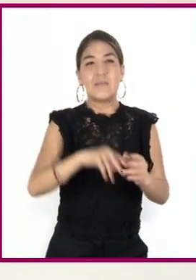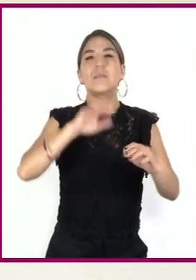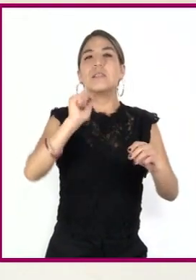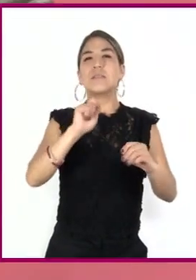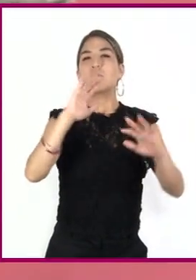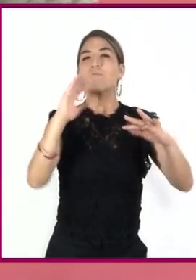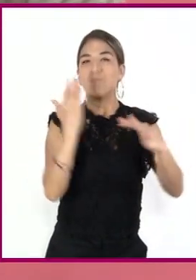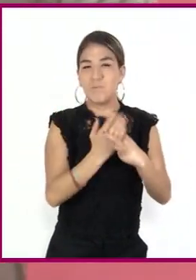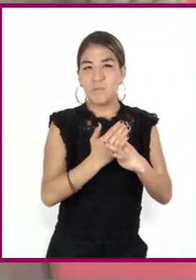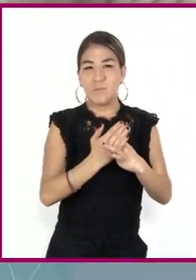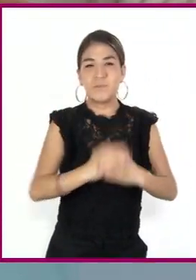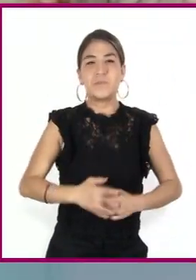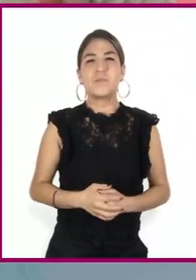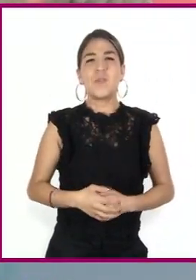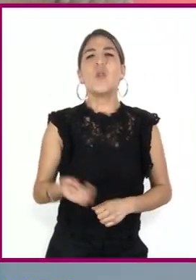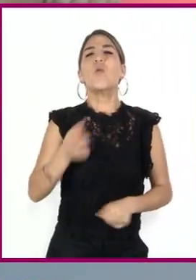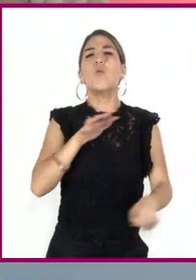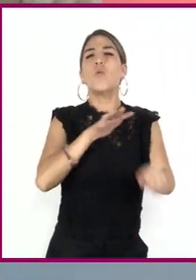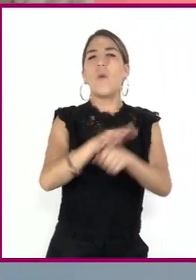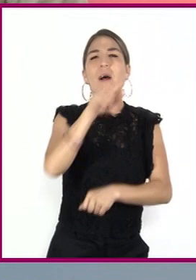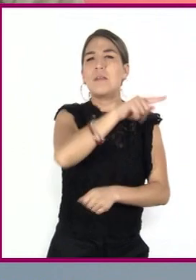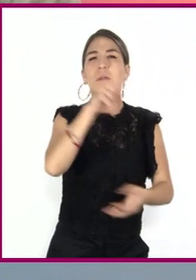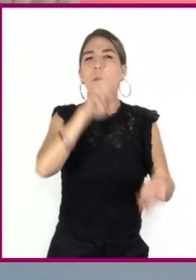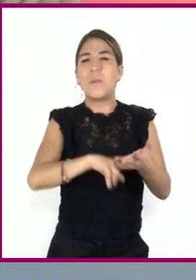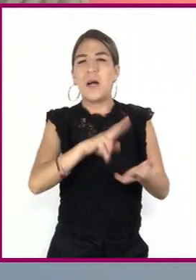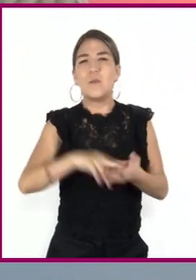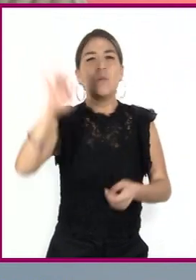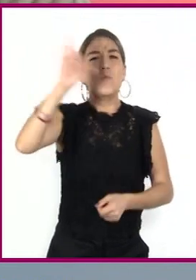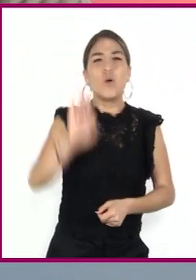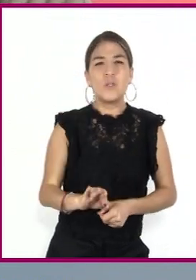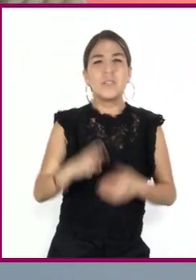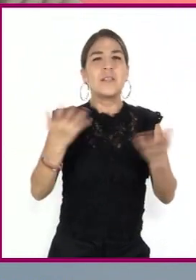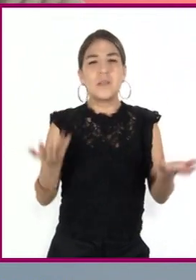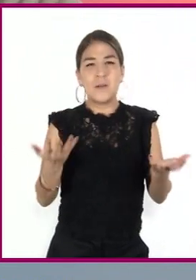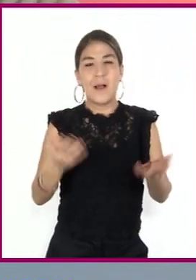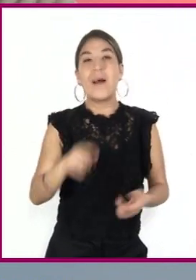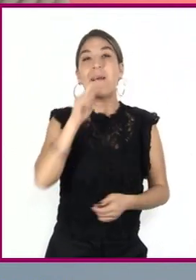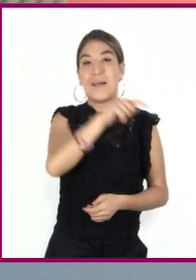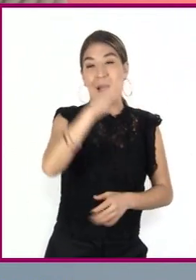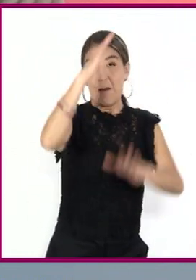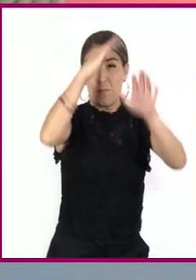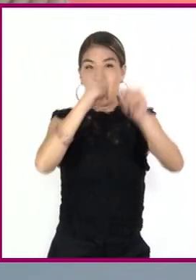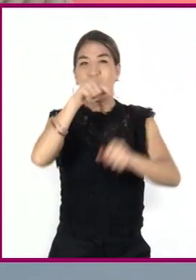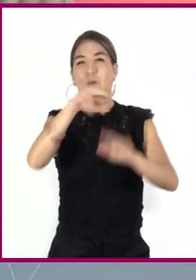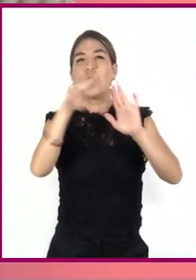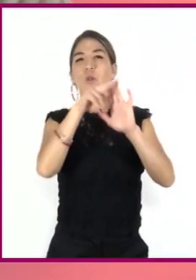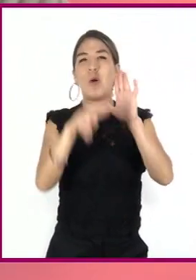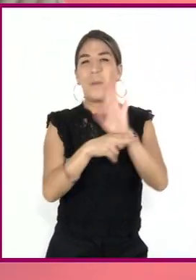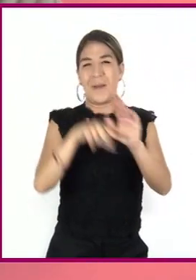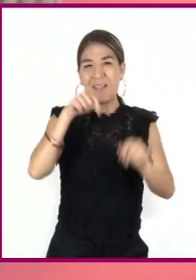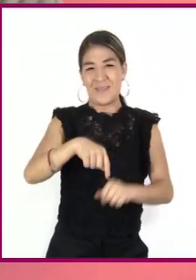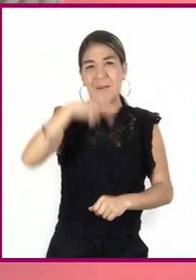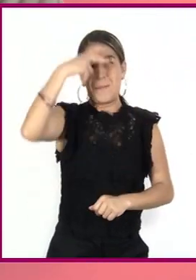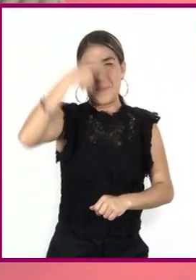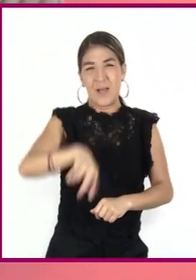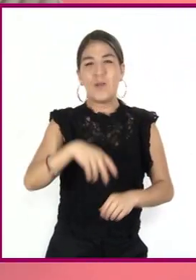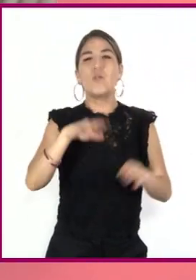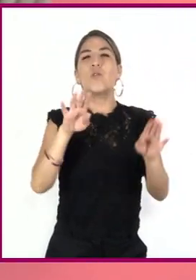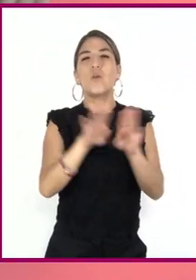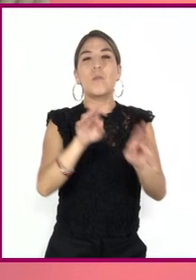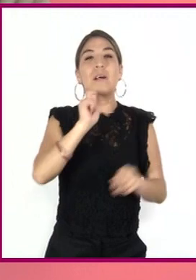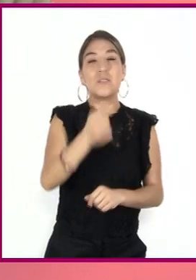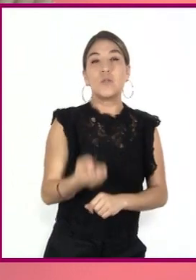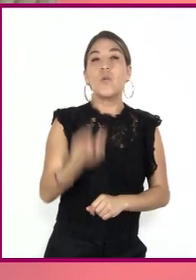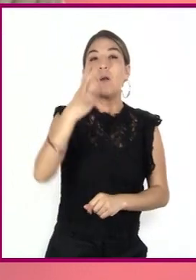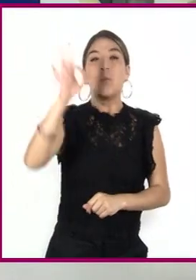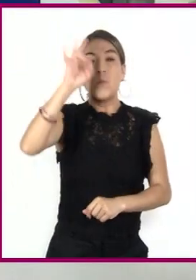millón. ¿Cuál es su equivalente en porcentaje? De acuerdo con la norma oficial mexicana, para obtener el porcentaje de fluoruro